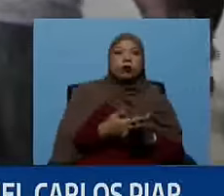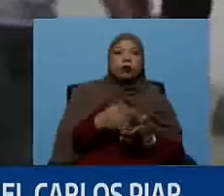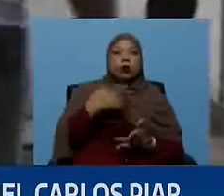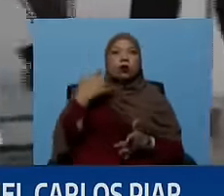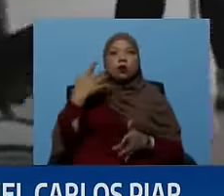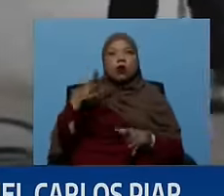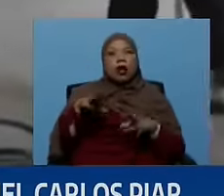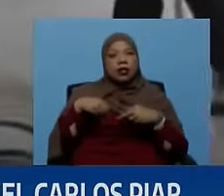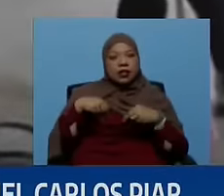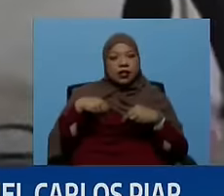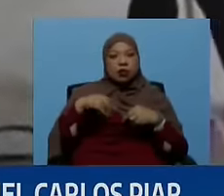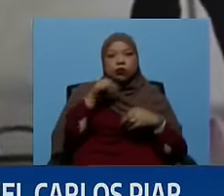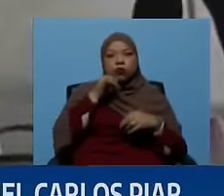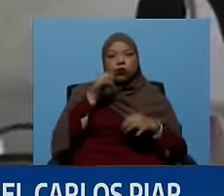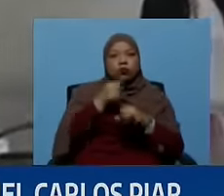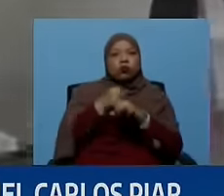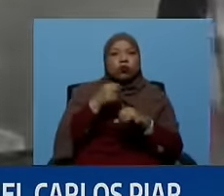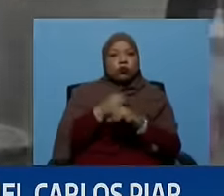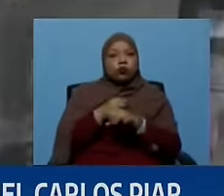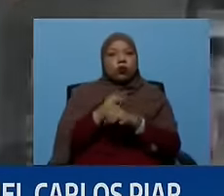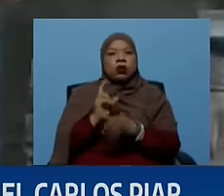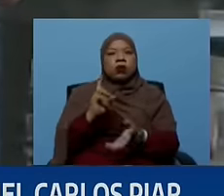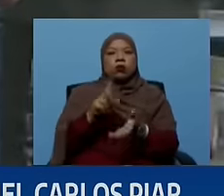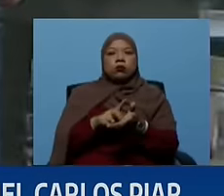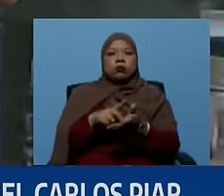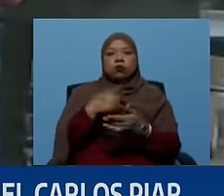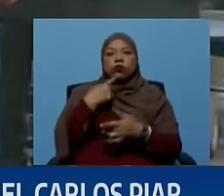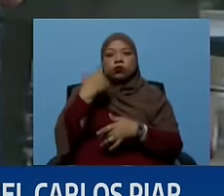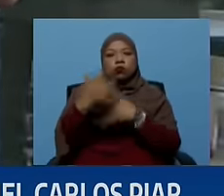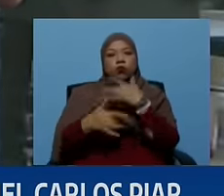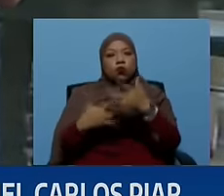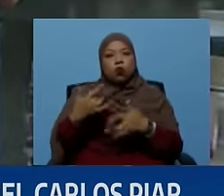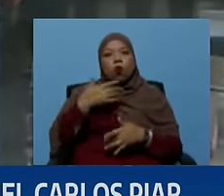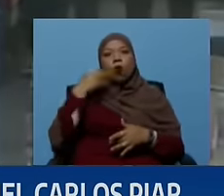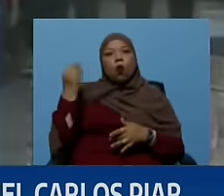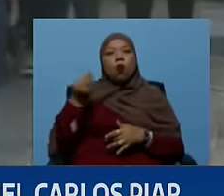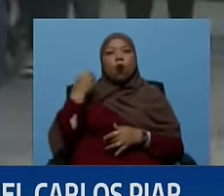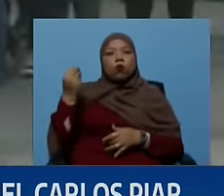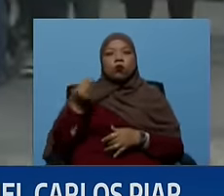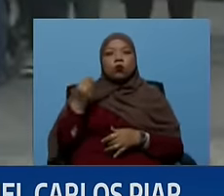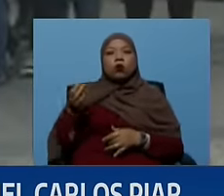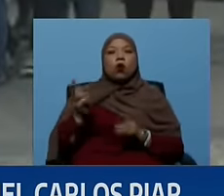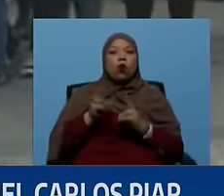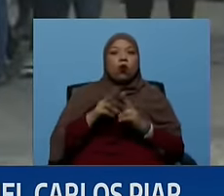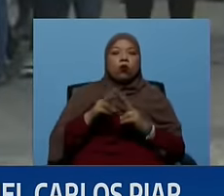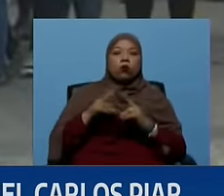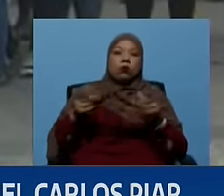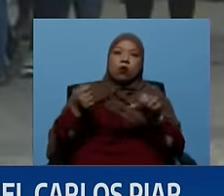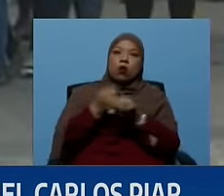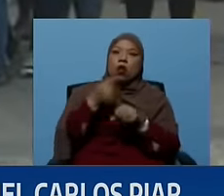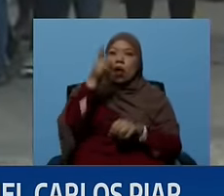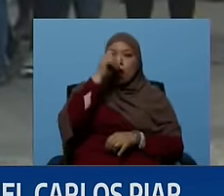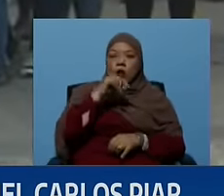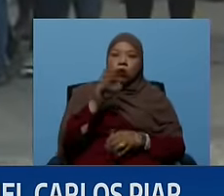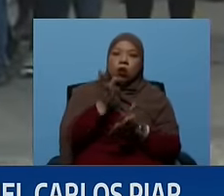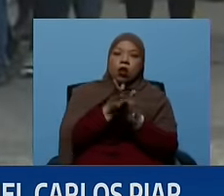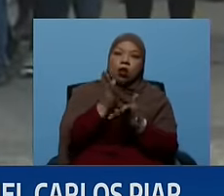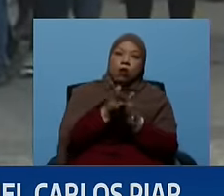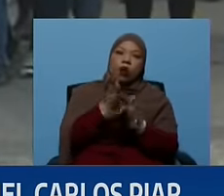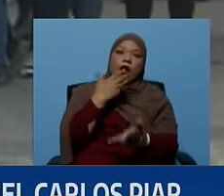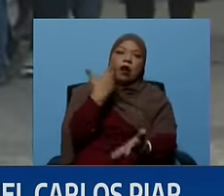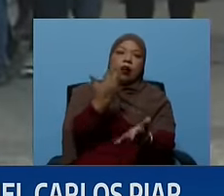habernos tomado en cuenta y de verdad que los muchachos se van a sentir muy contentos al inicio año escolar